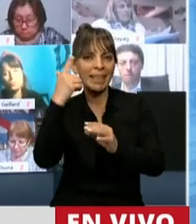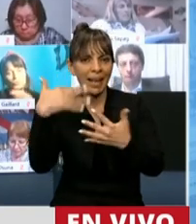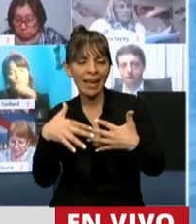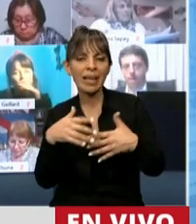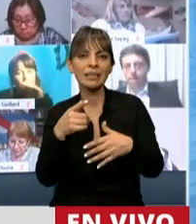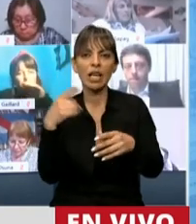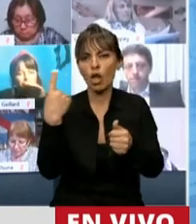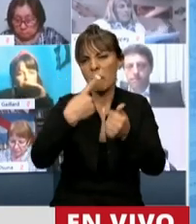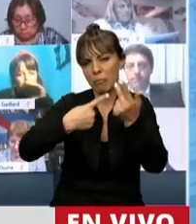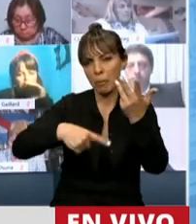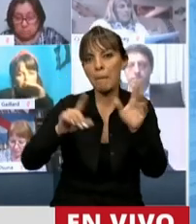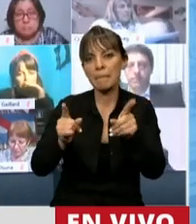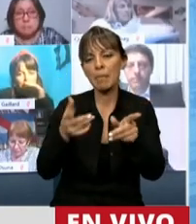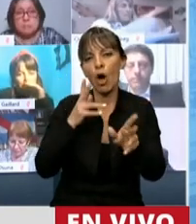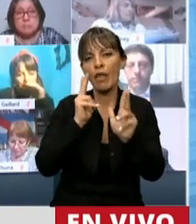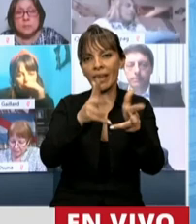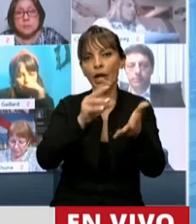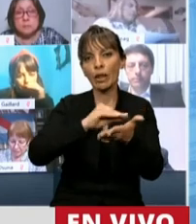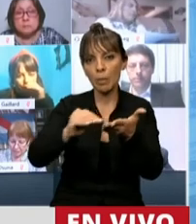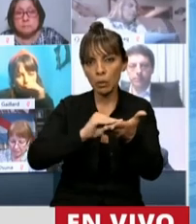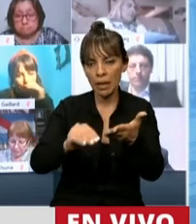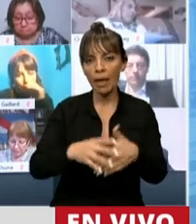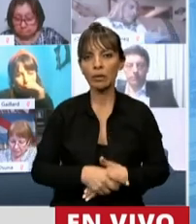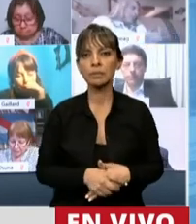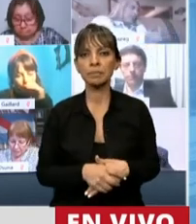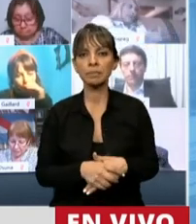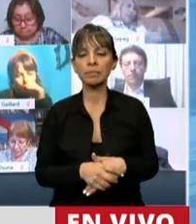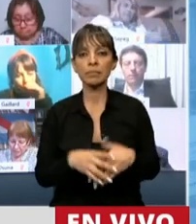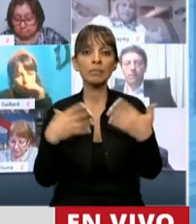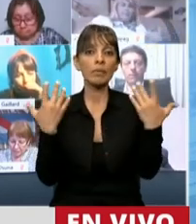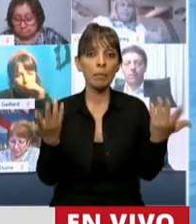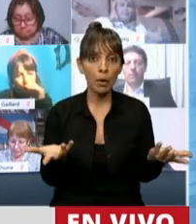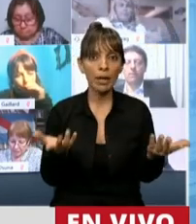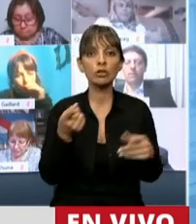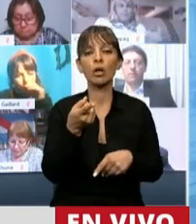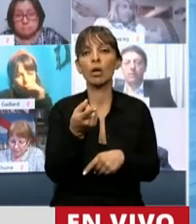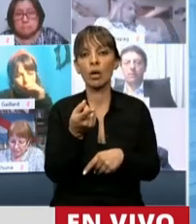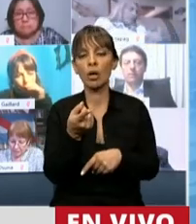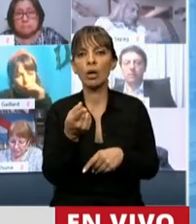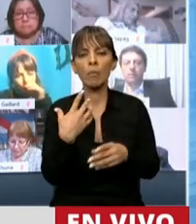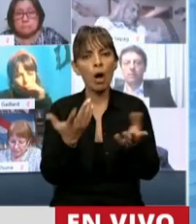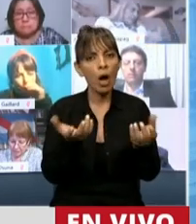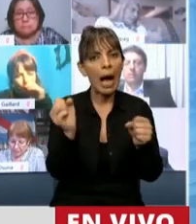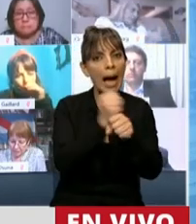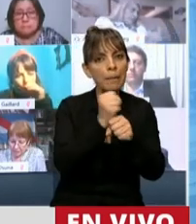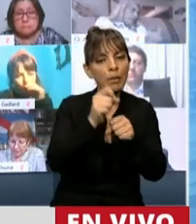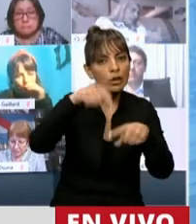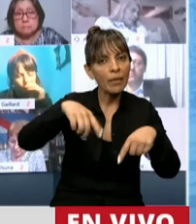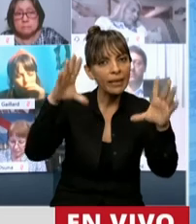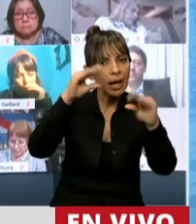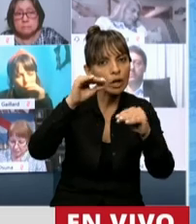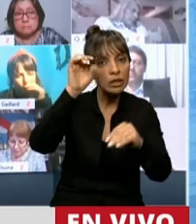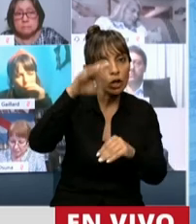lo que dijeron los diputados que me precedieron. Por ello, nos urge la aprobación, pero no solo la aprobación esta noche, sino